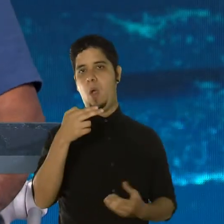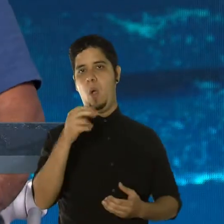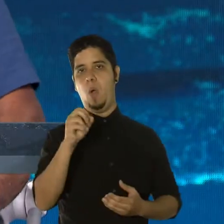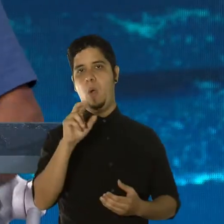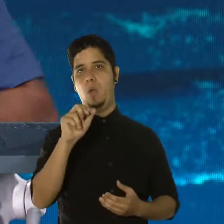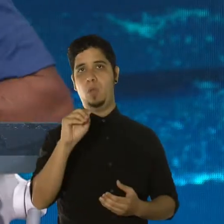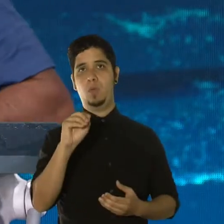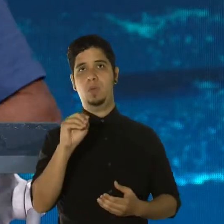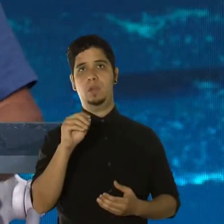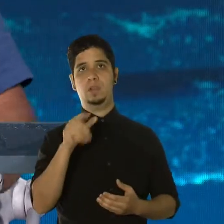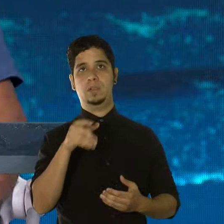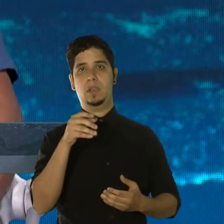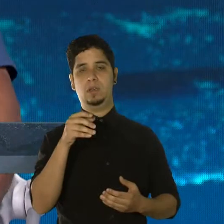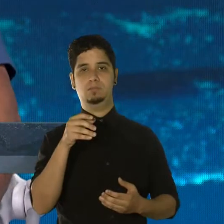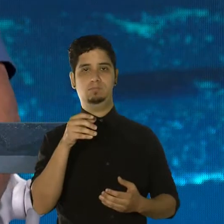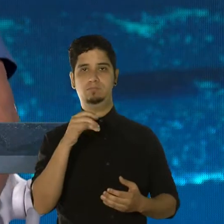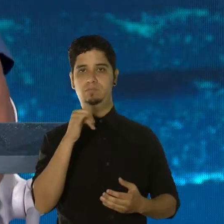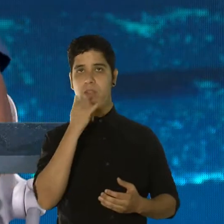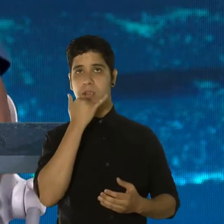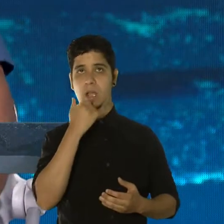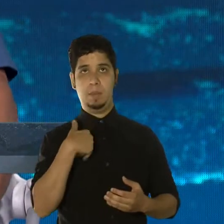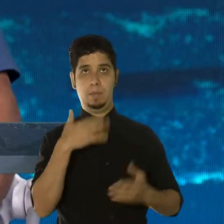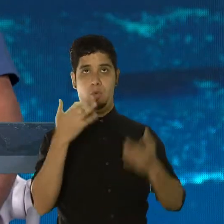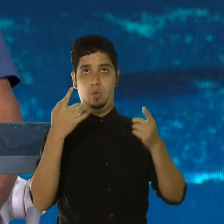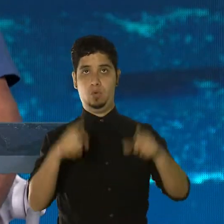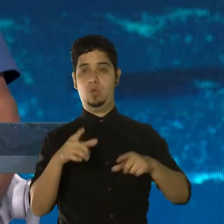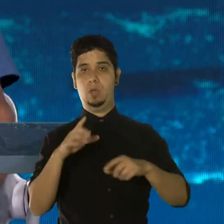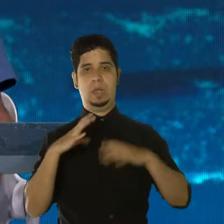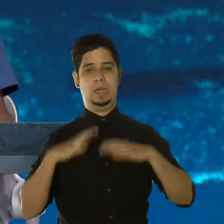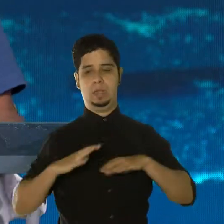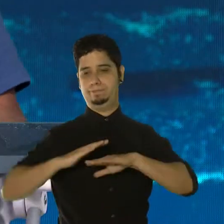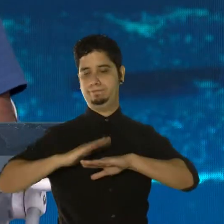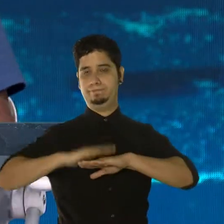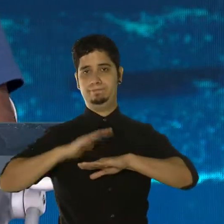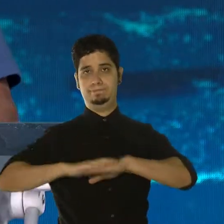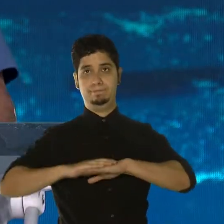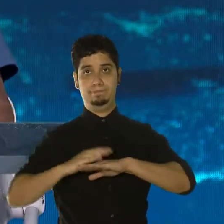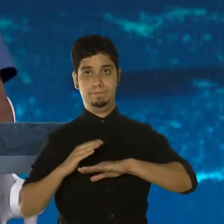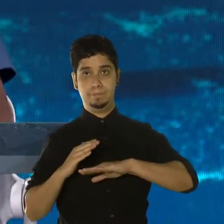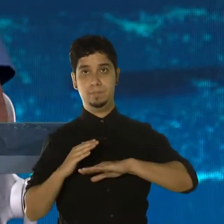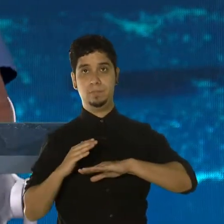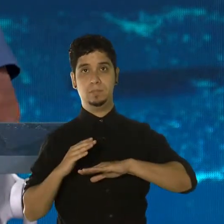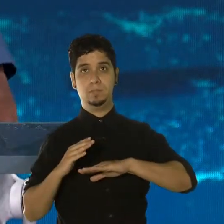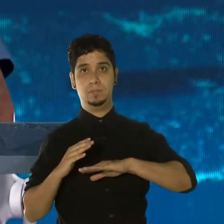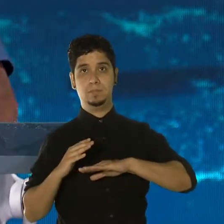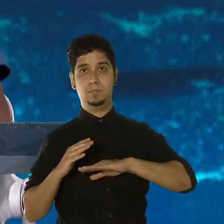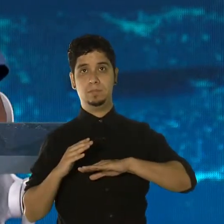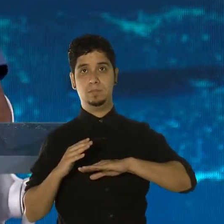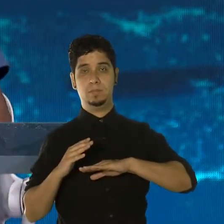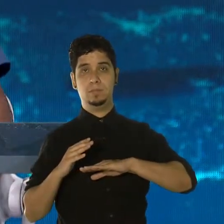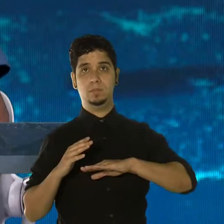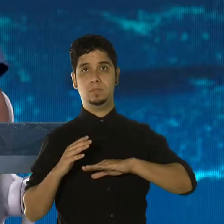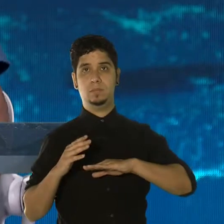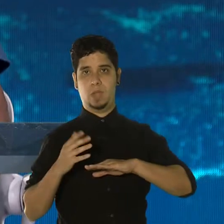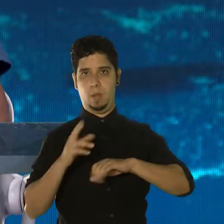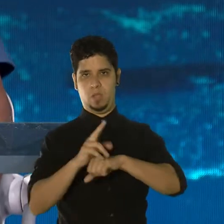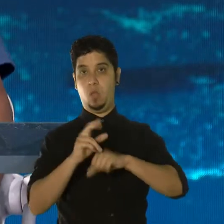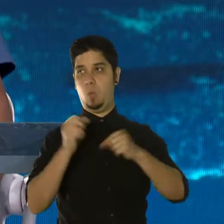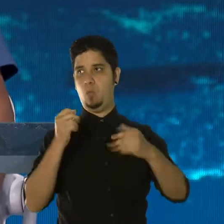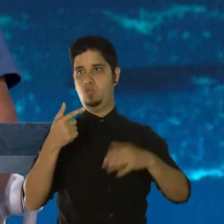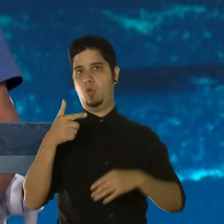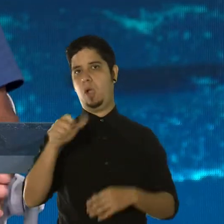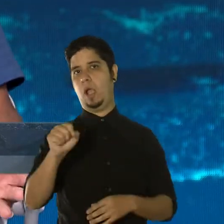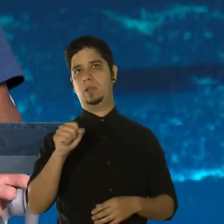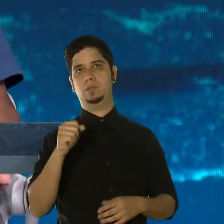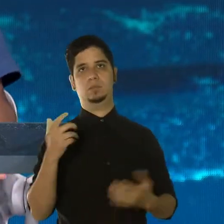la corroen, porque a mí me pasó, un cliente me llamó que se le estaba consumiendo mucho gas